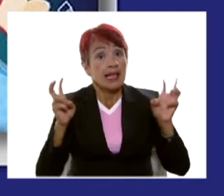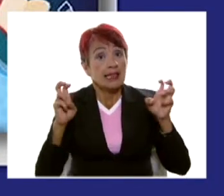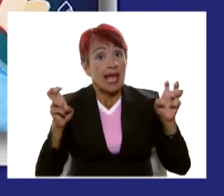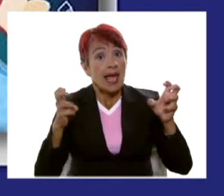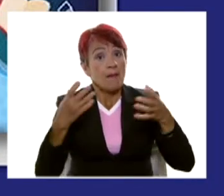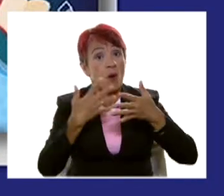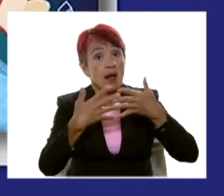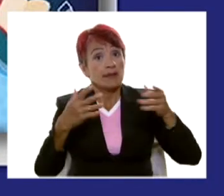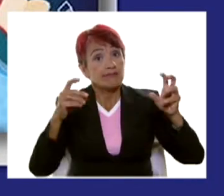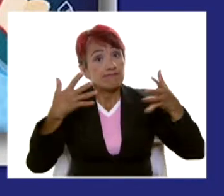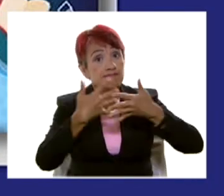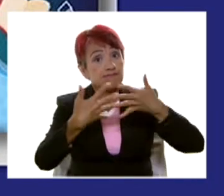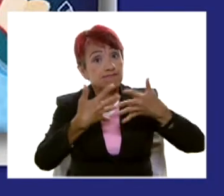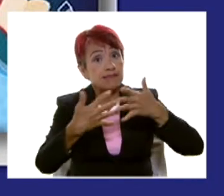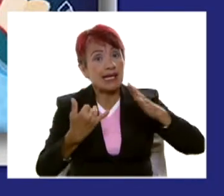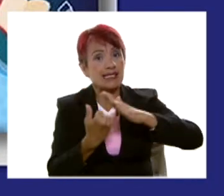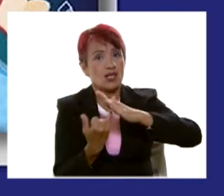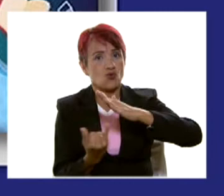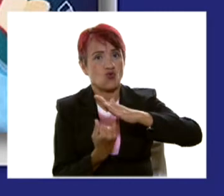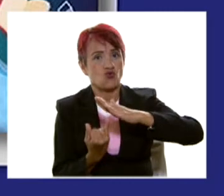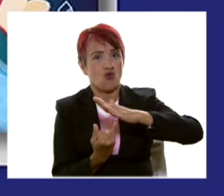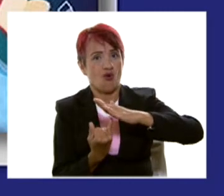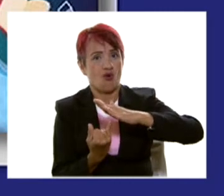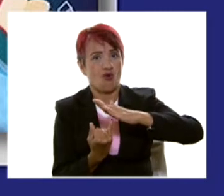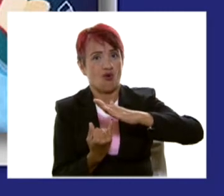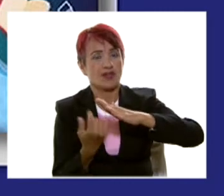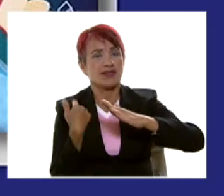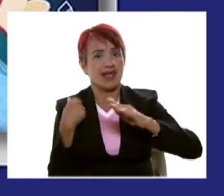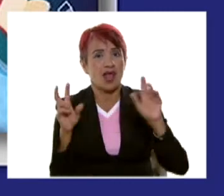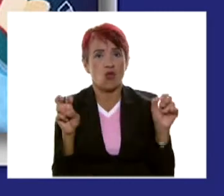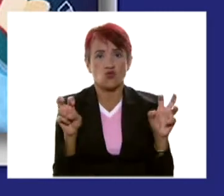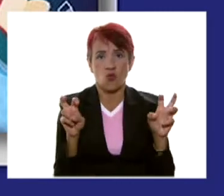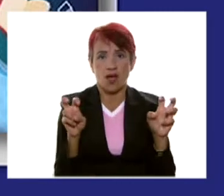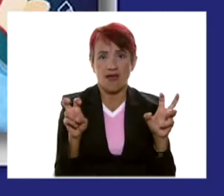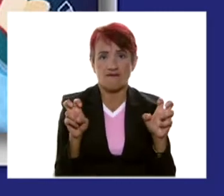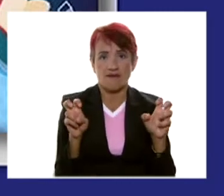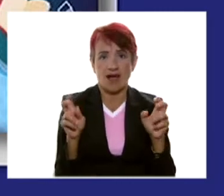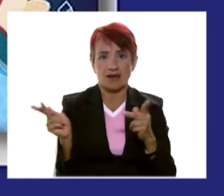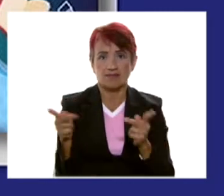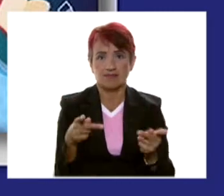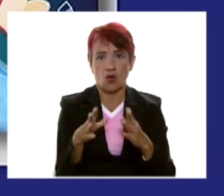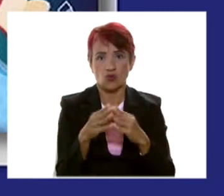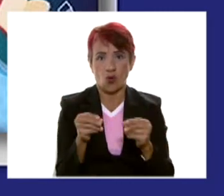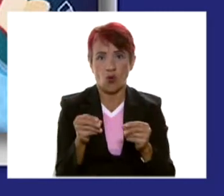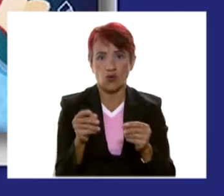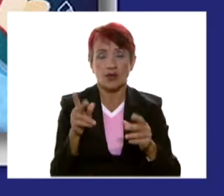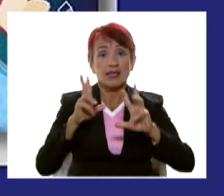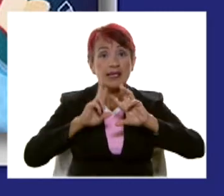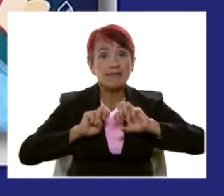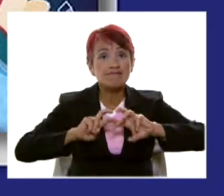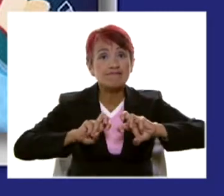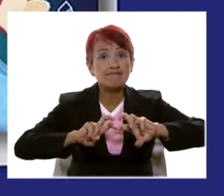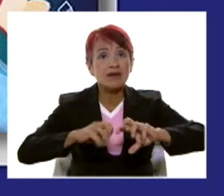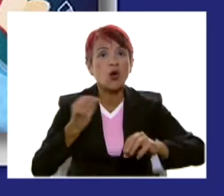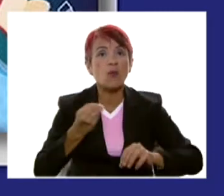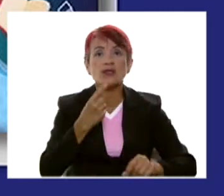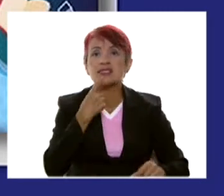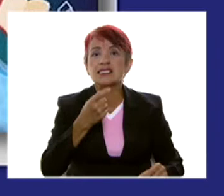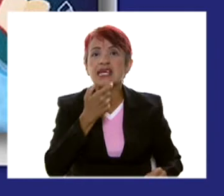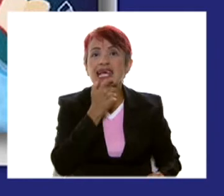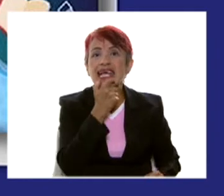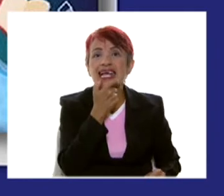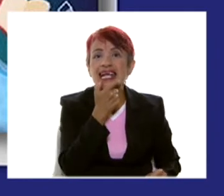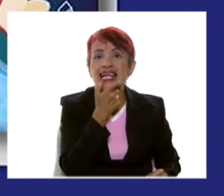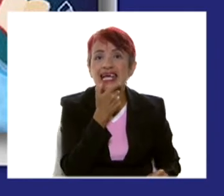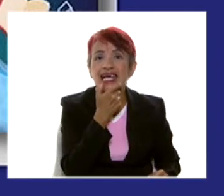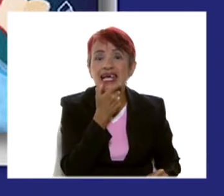según nuestra institución, puede que tengamos algunas nuevas que los invito a que las investiguen como se dicen en inglés,